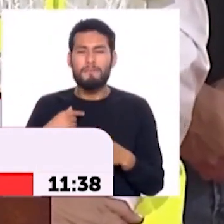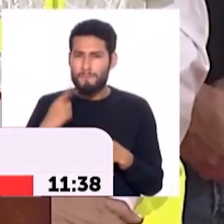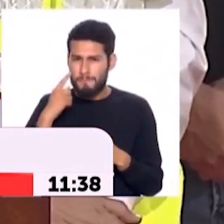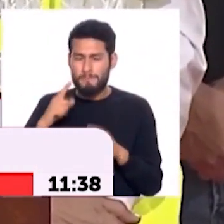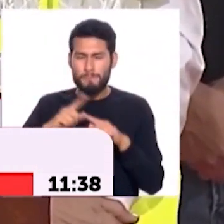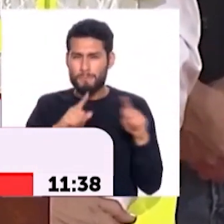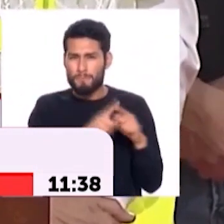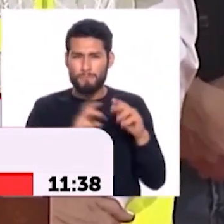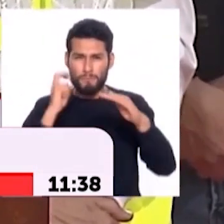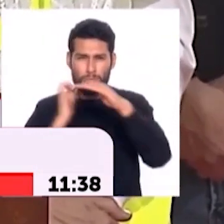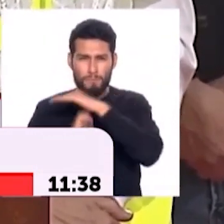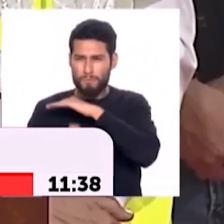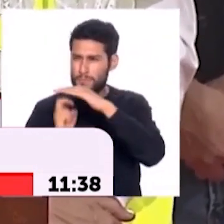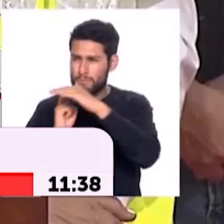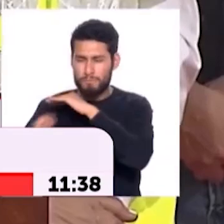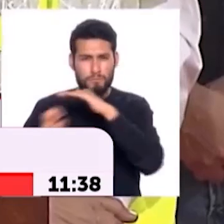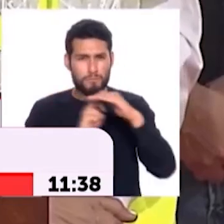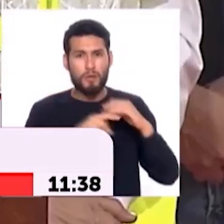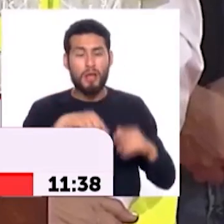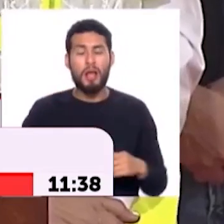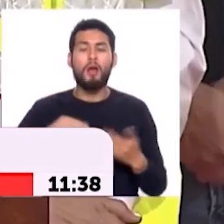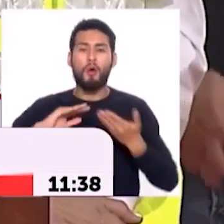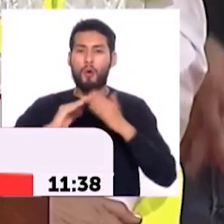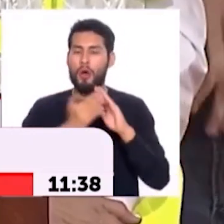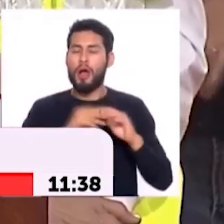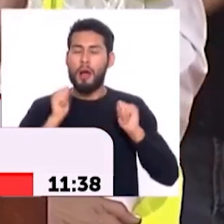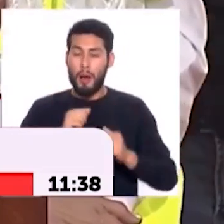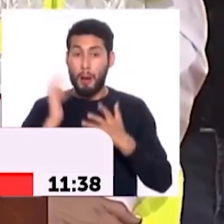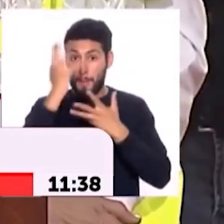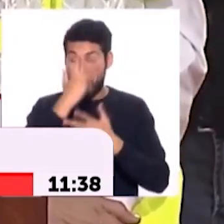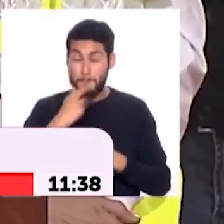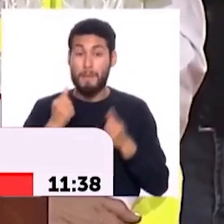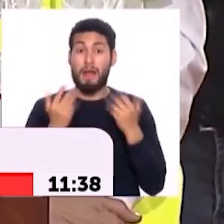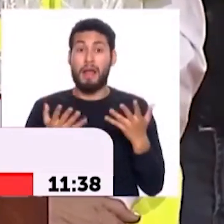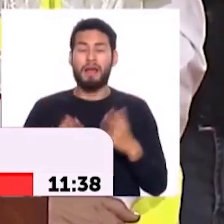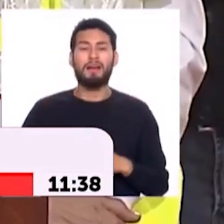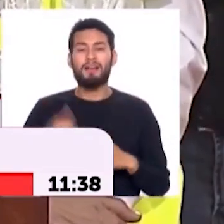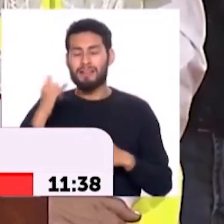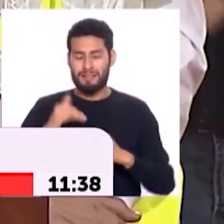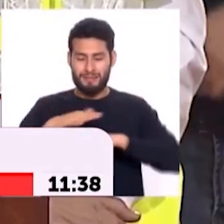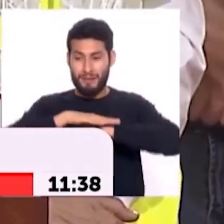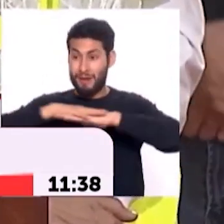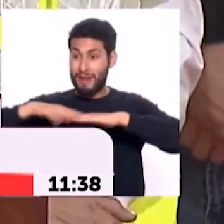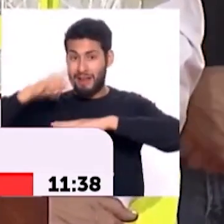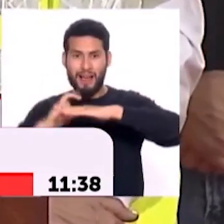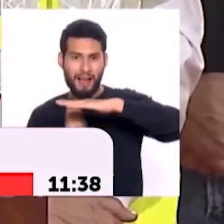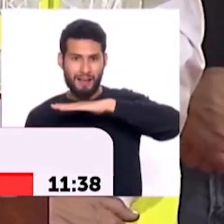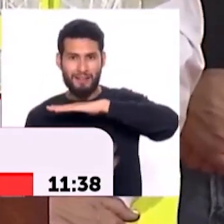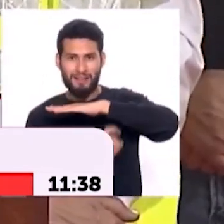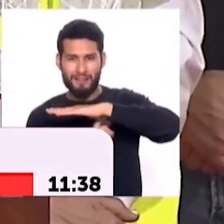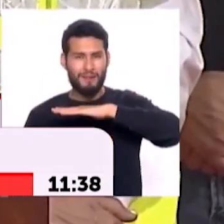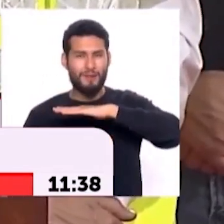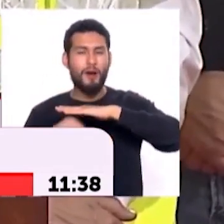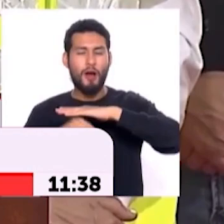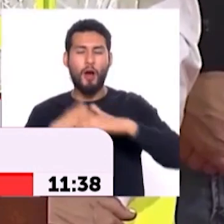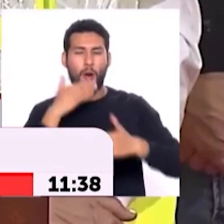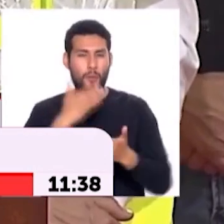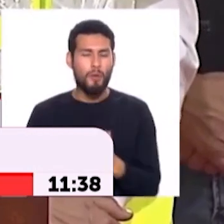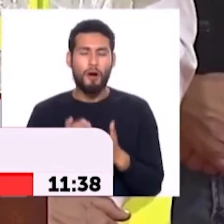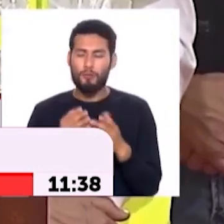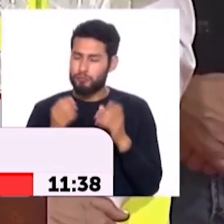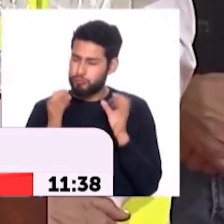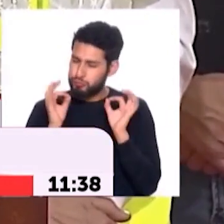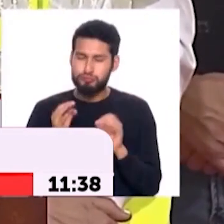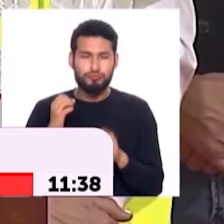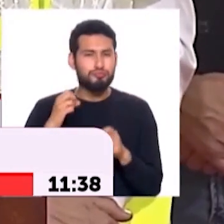Transportes y Comunicaciones, Paola Lasarte, quien ratificó que en la gestión de la presidenta Dina Boluarte se harían todos